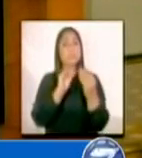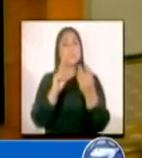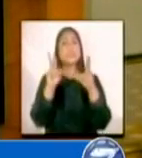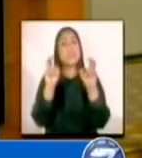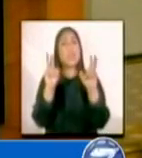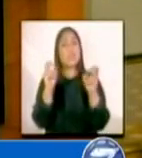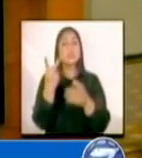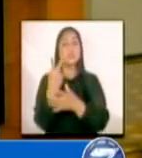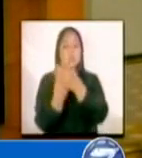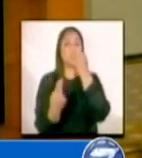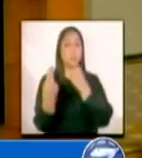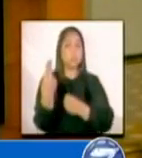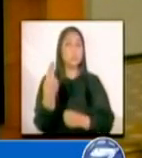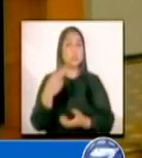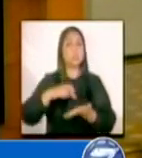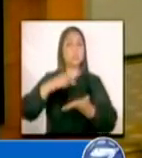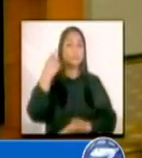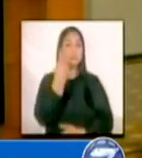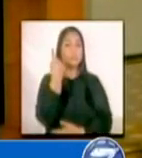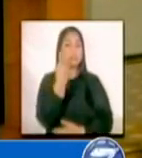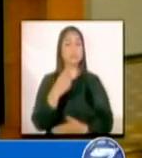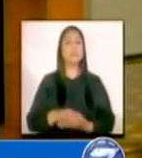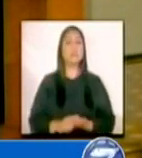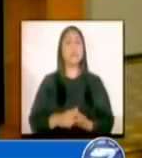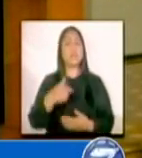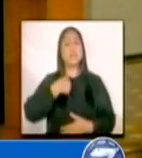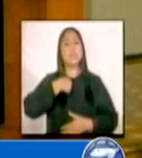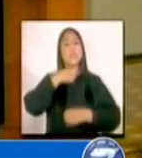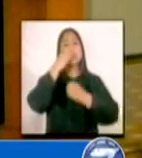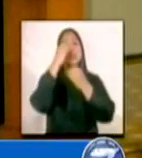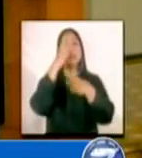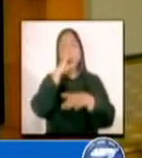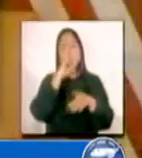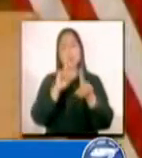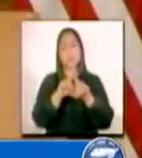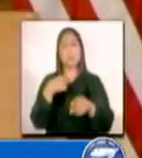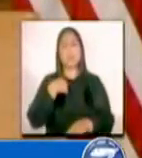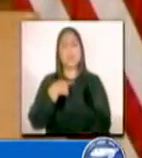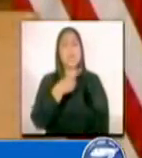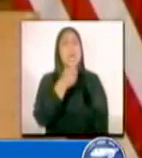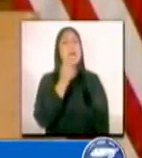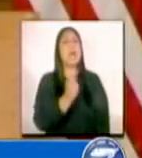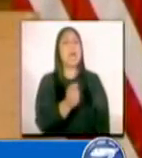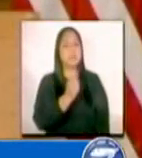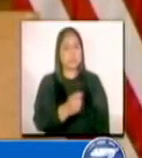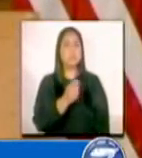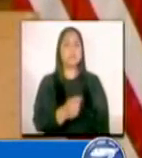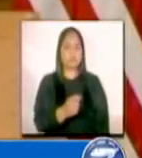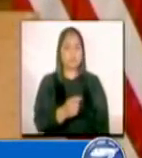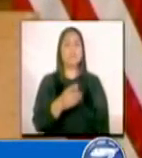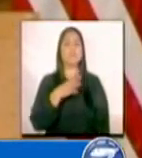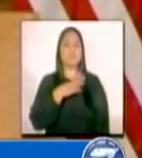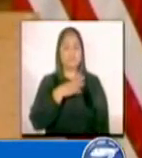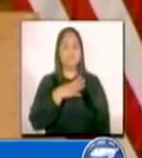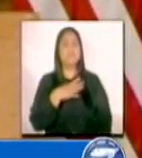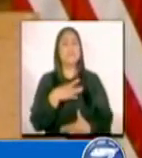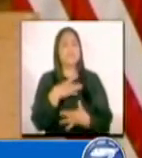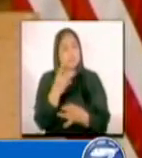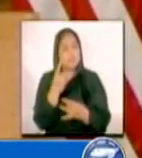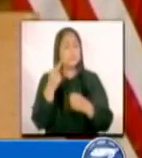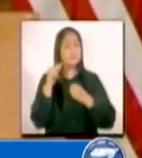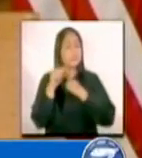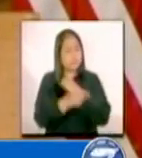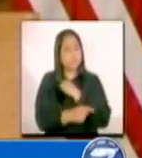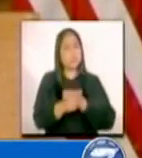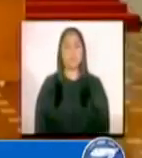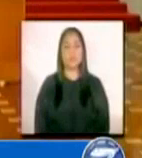a ambos. Y hago referencia a nuestra amistad y la intención de profundizarla.